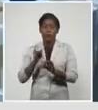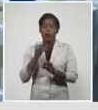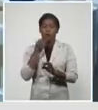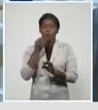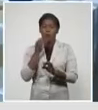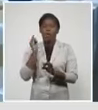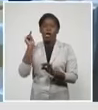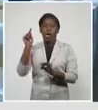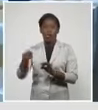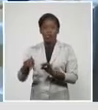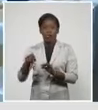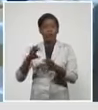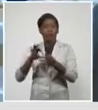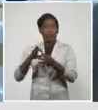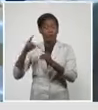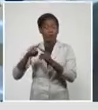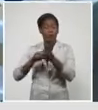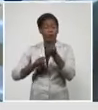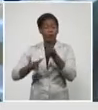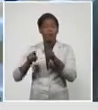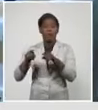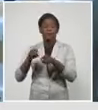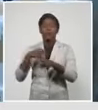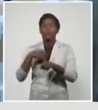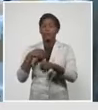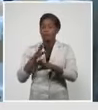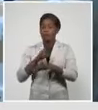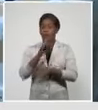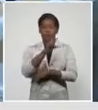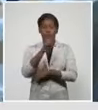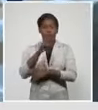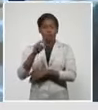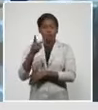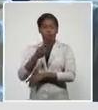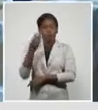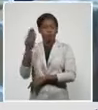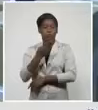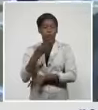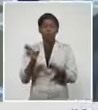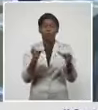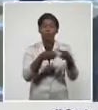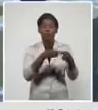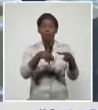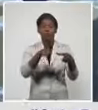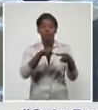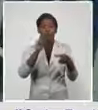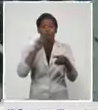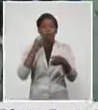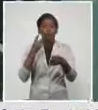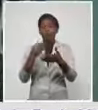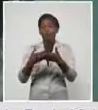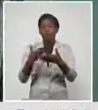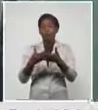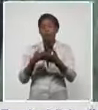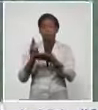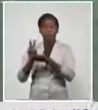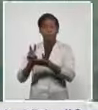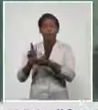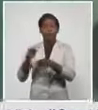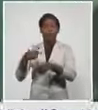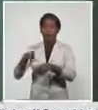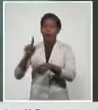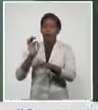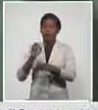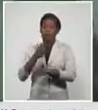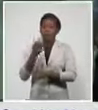las 36.000 dosis que van a ser usadas en las 12.000 voluntarios que van a ser incluidos en la fase 3 del ensayo clínico Abdala. Ya en el Alto Oriente se